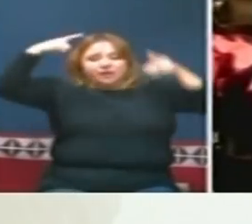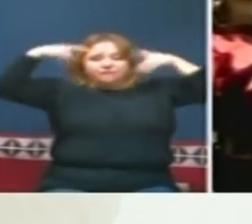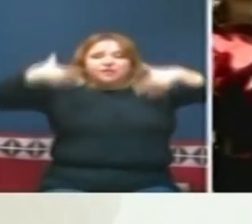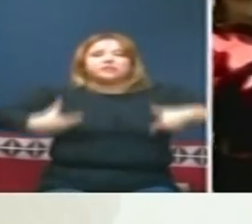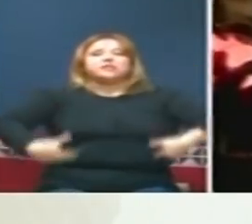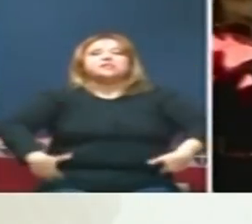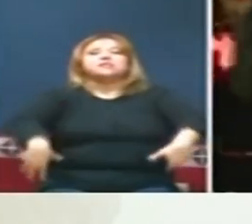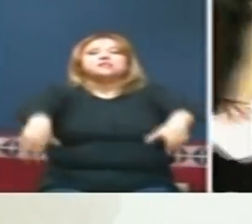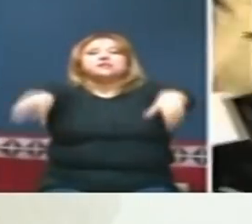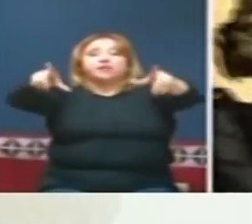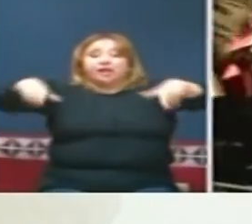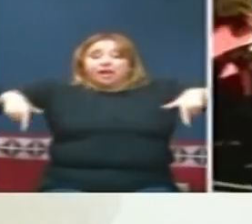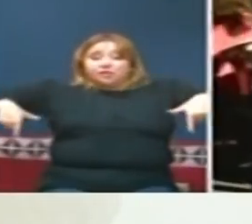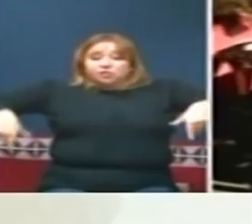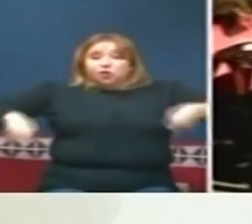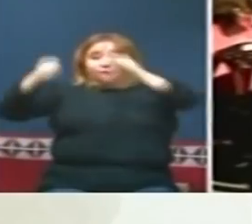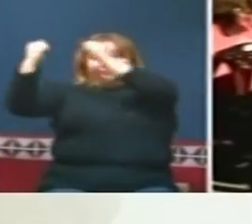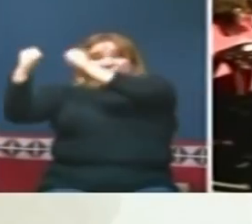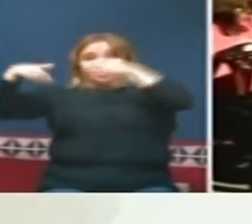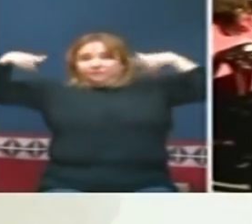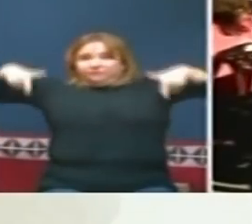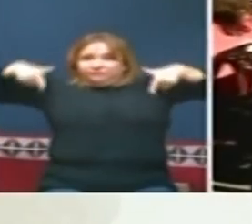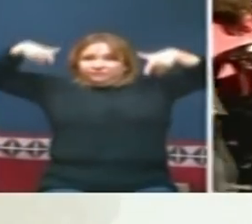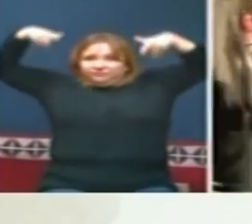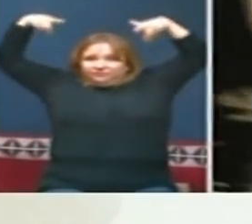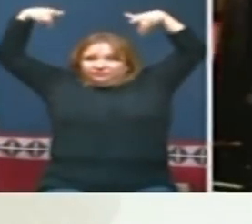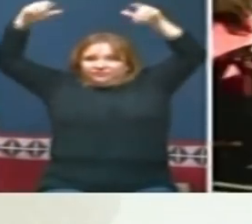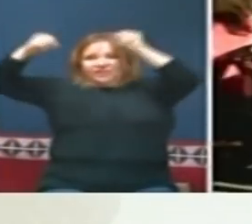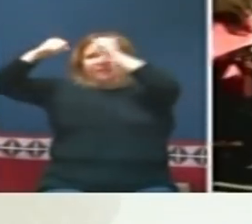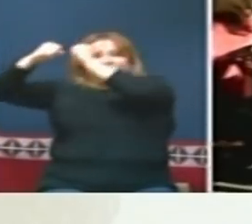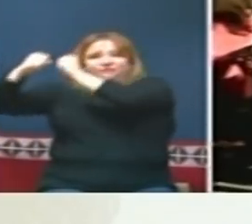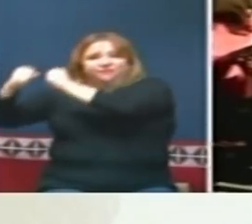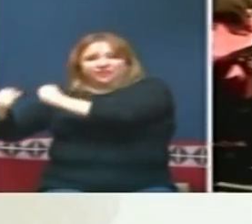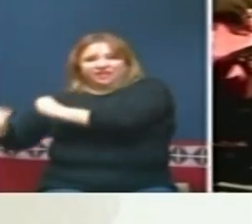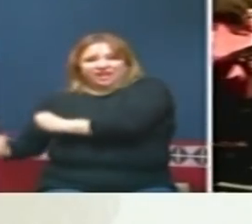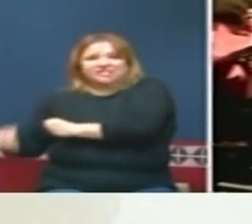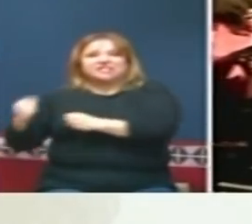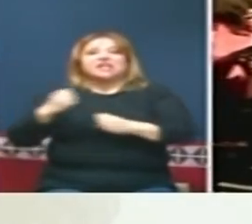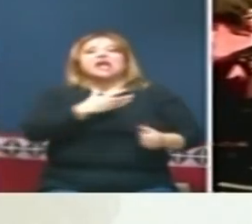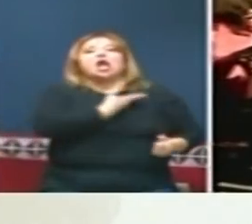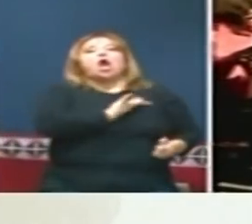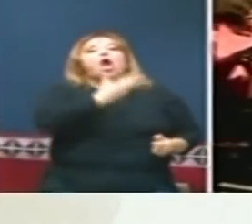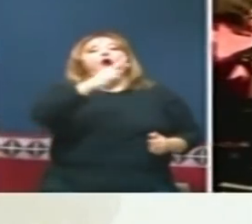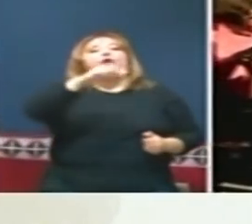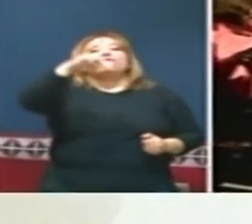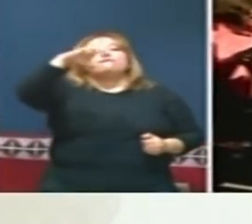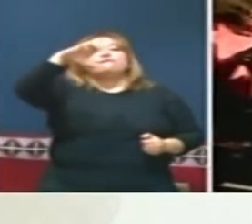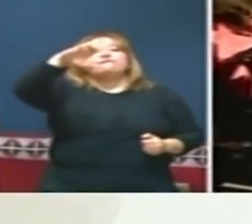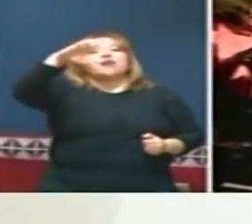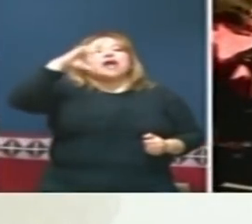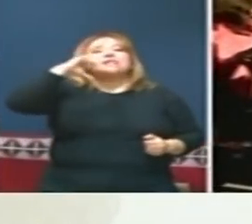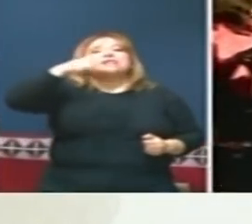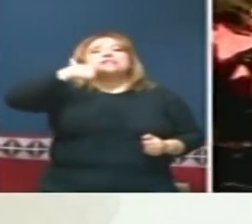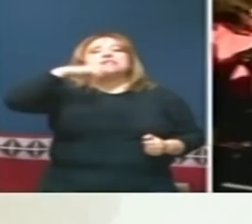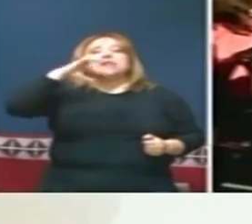del Papa Francisco, que por otra parte, el Papa Francisco está siguiendo cada una de las